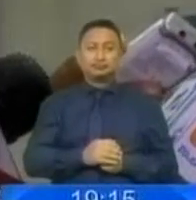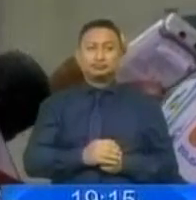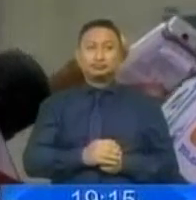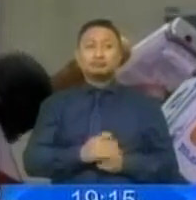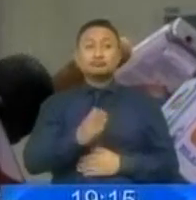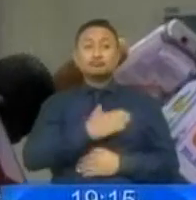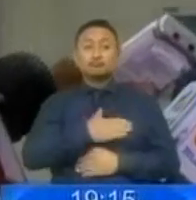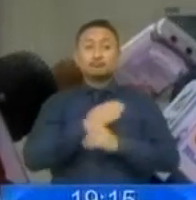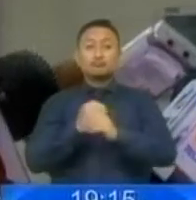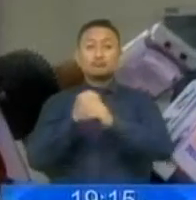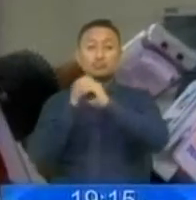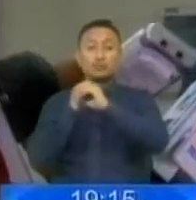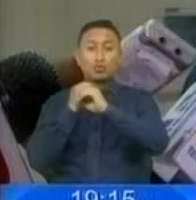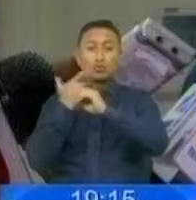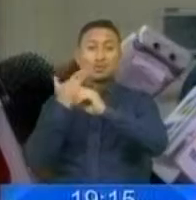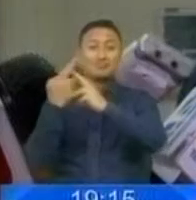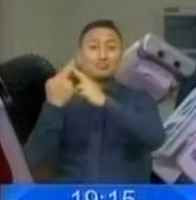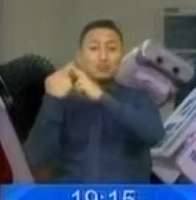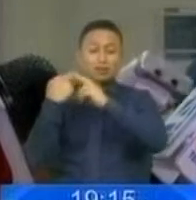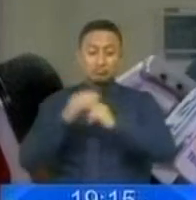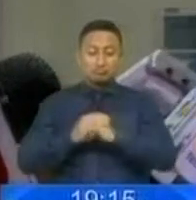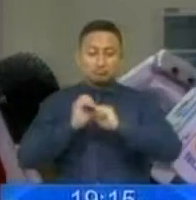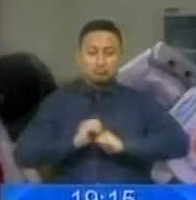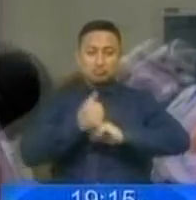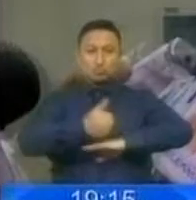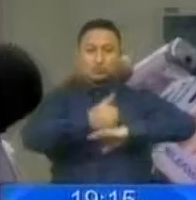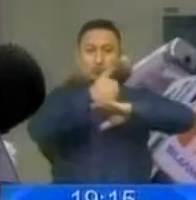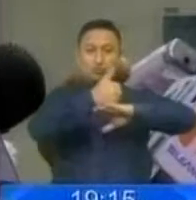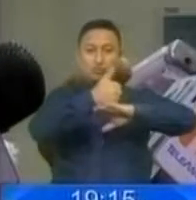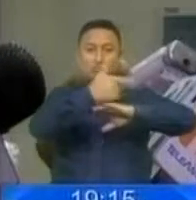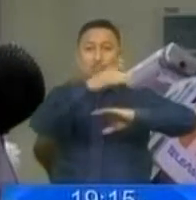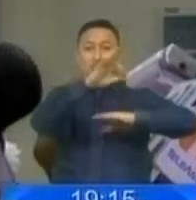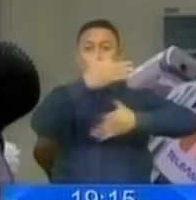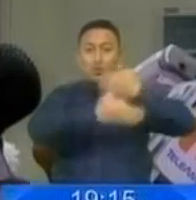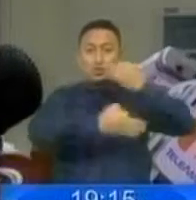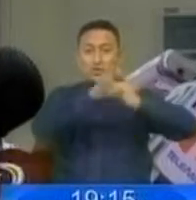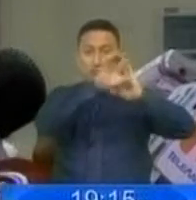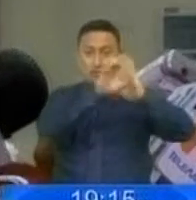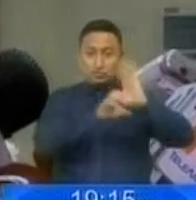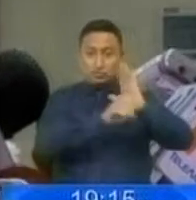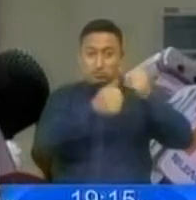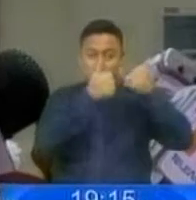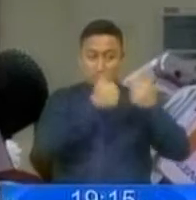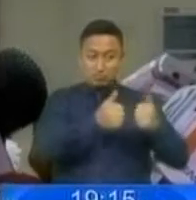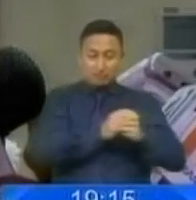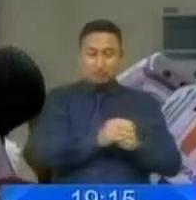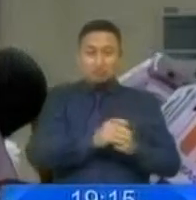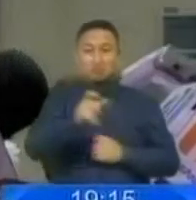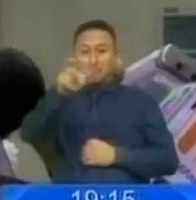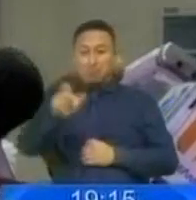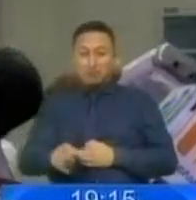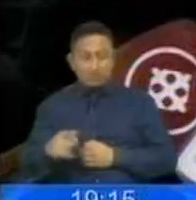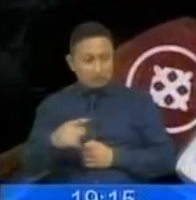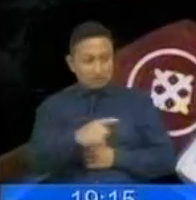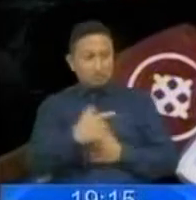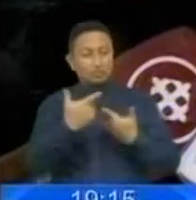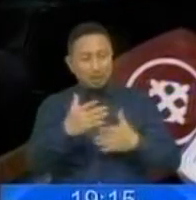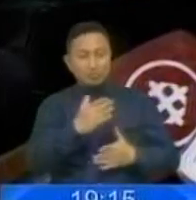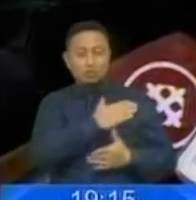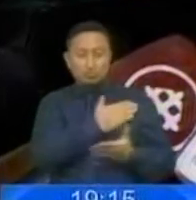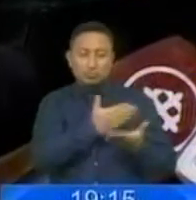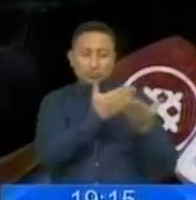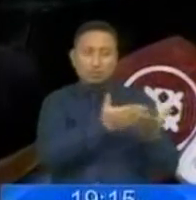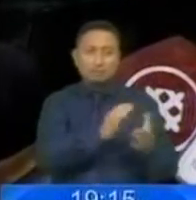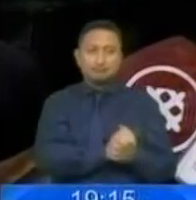nuestra responsabilidad, tener una buena Corte Constitucional, para que de ese modo la ciudadanía recobre la confianza en la justicia. Creo yo